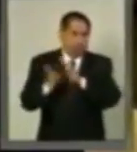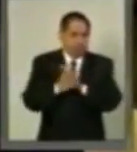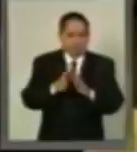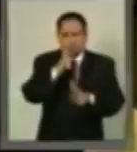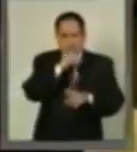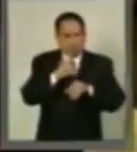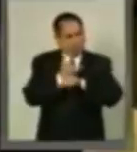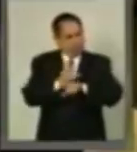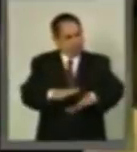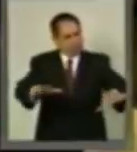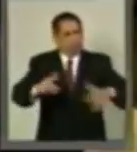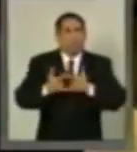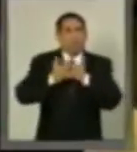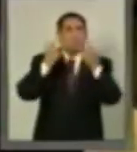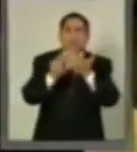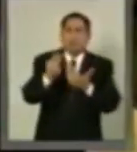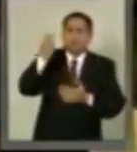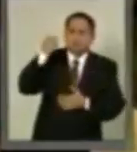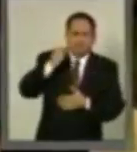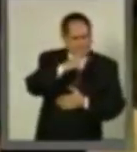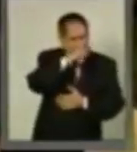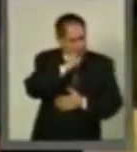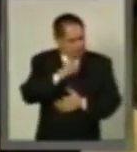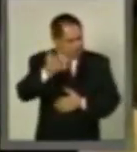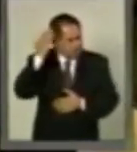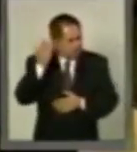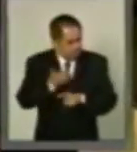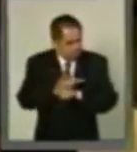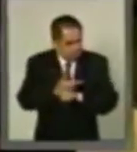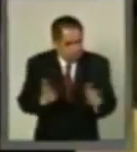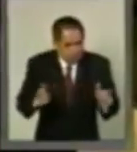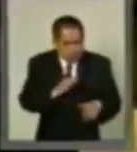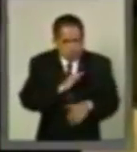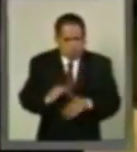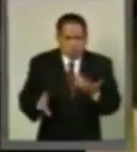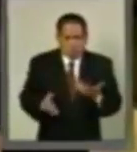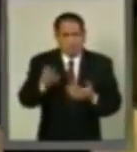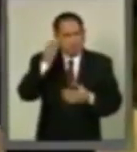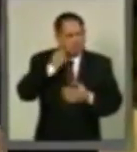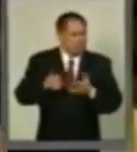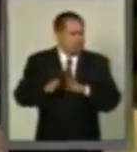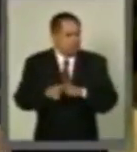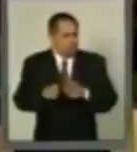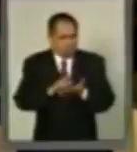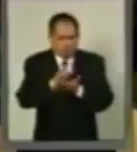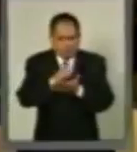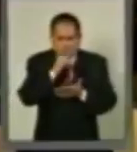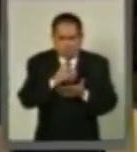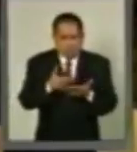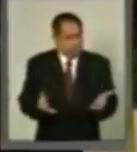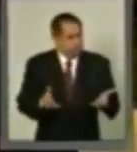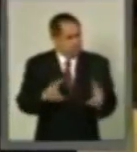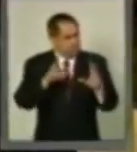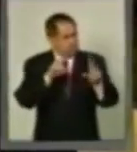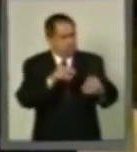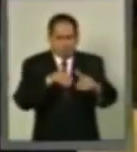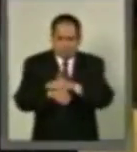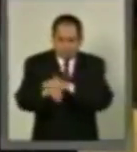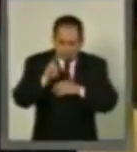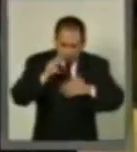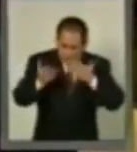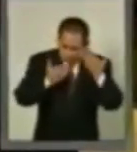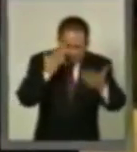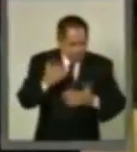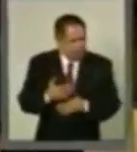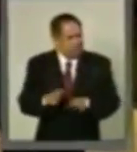acceso a la información histórica que antes se tenía, a pesar de las restricciones de la ley, pleno acceso.